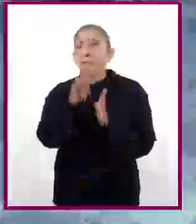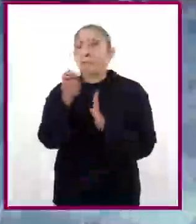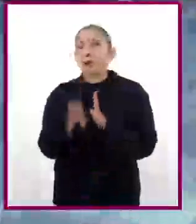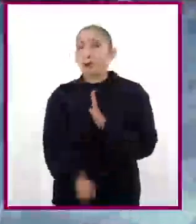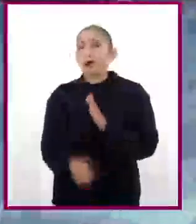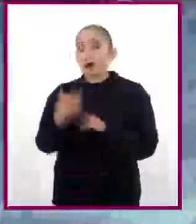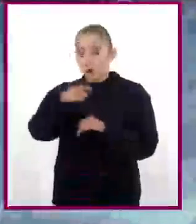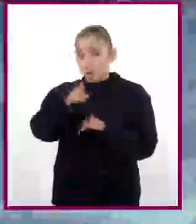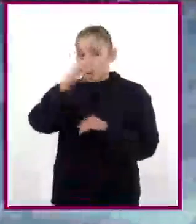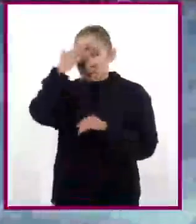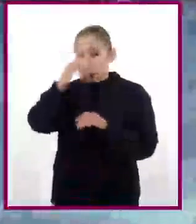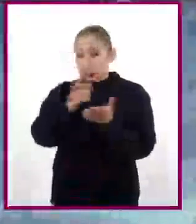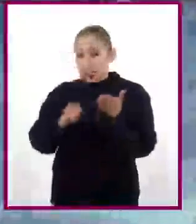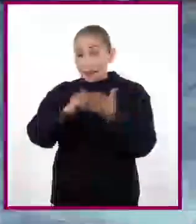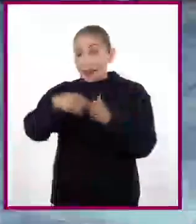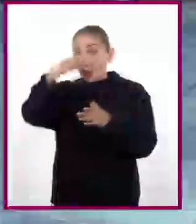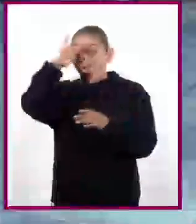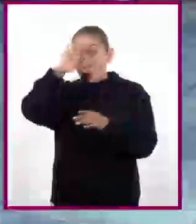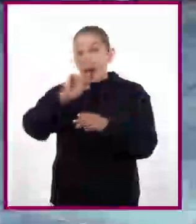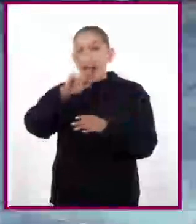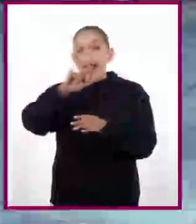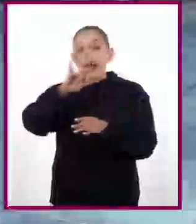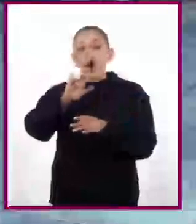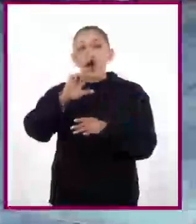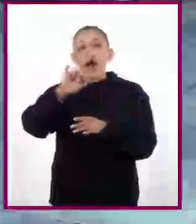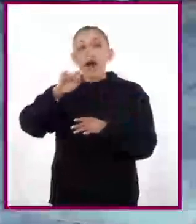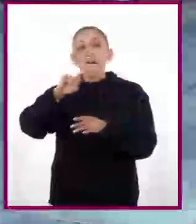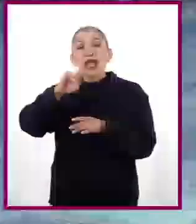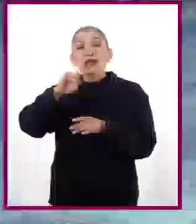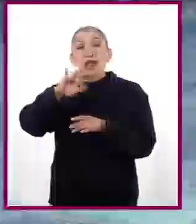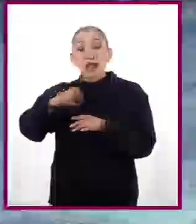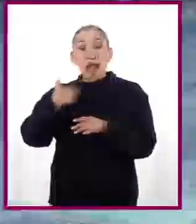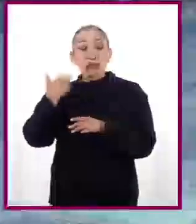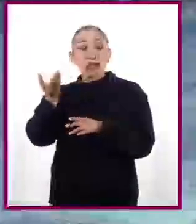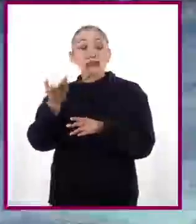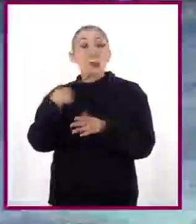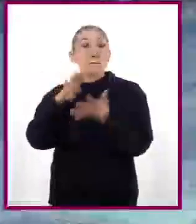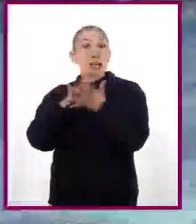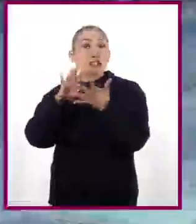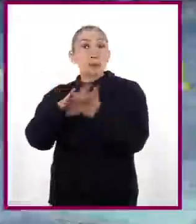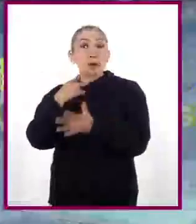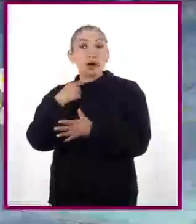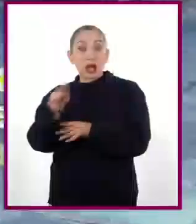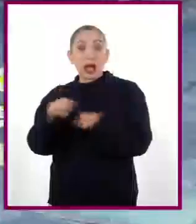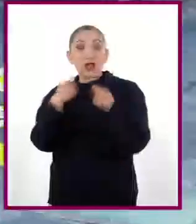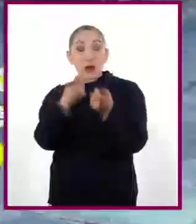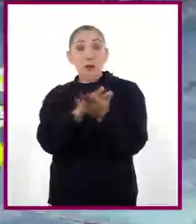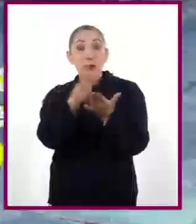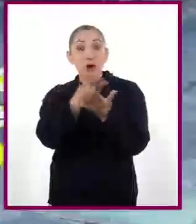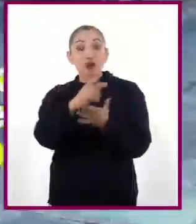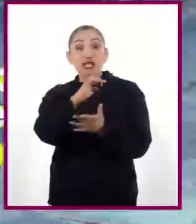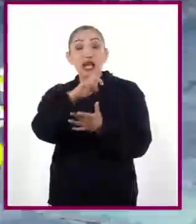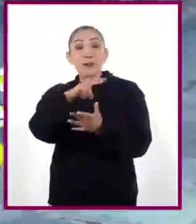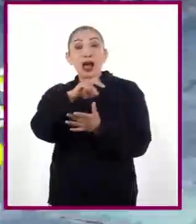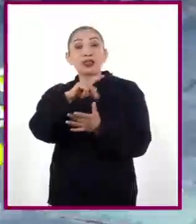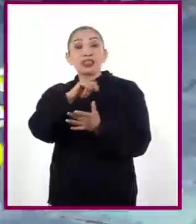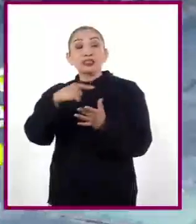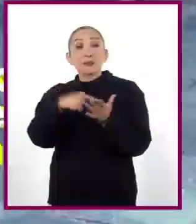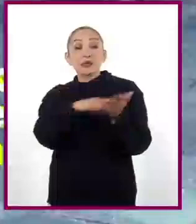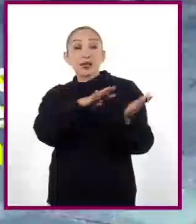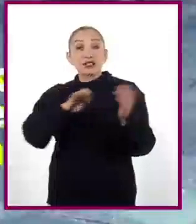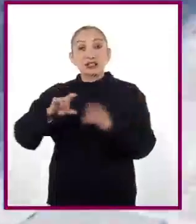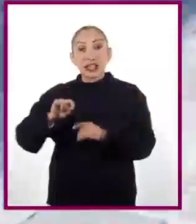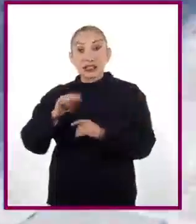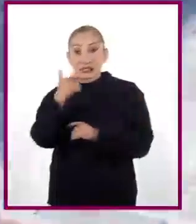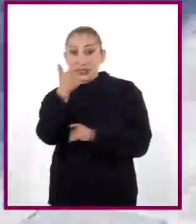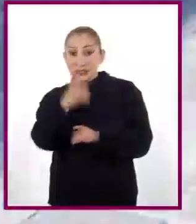ejemplo, ¿saben que el escritor cubano Alejo Carpentier fue preso político y que recibió el Premio Cervantes en